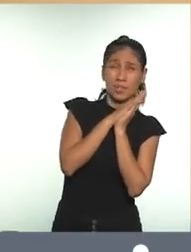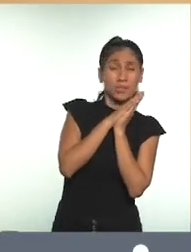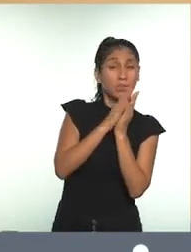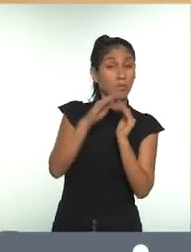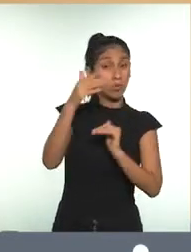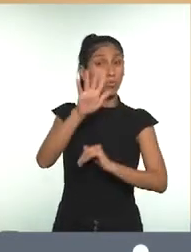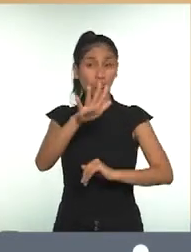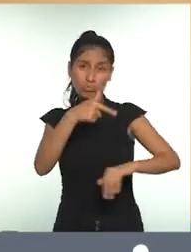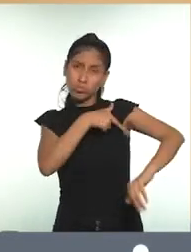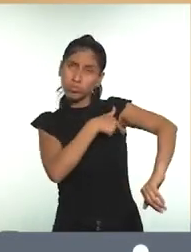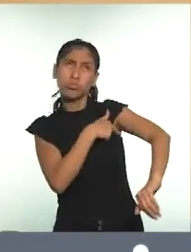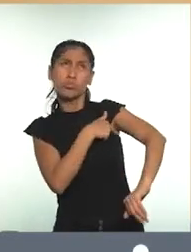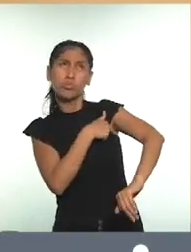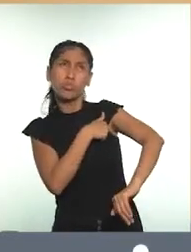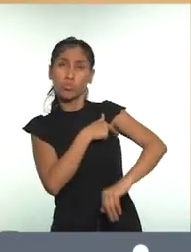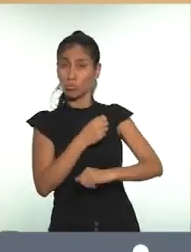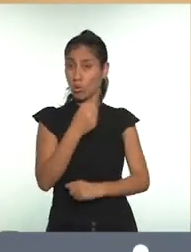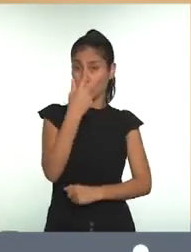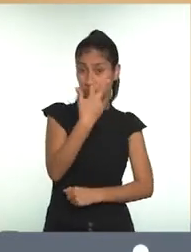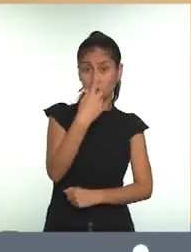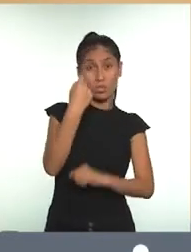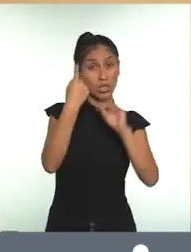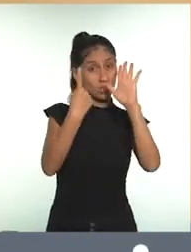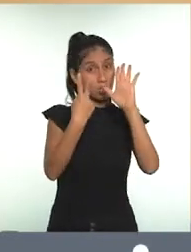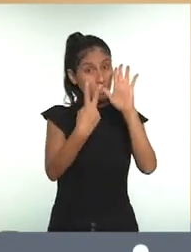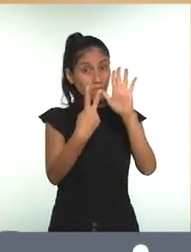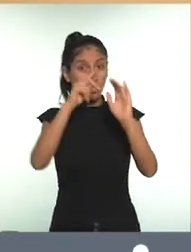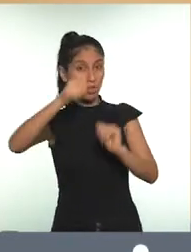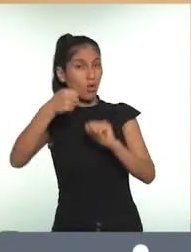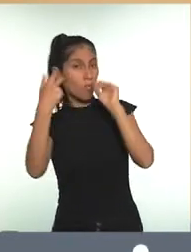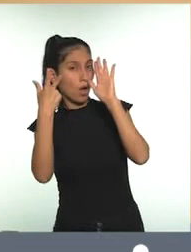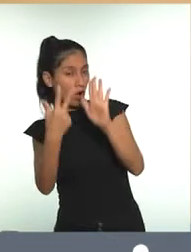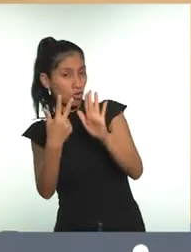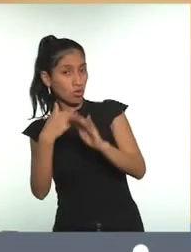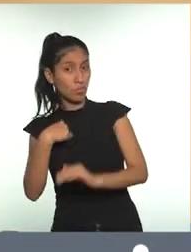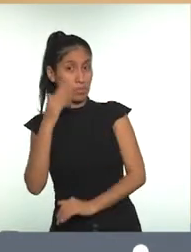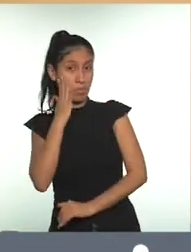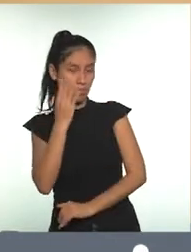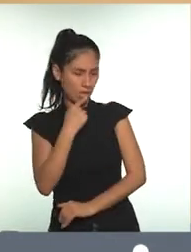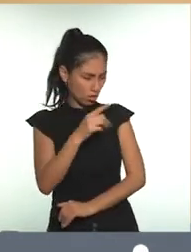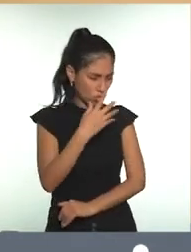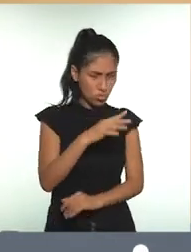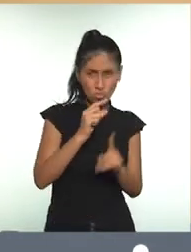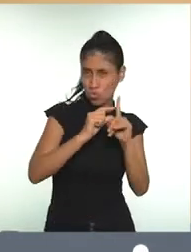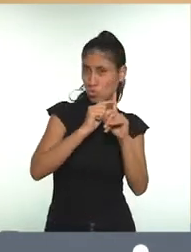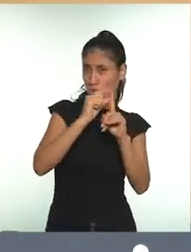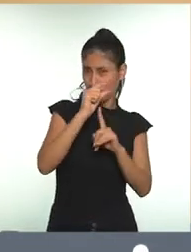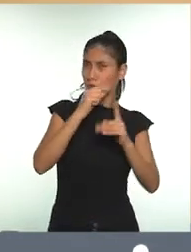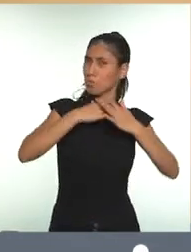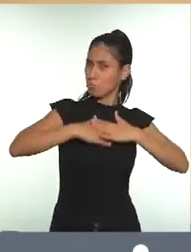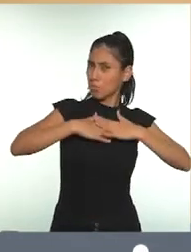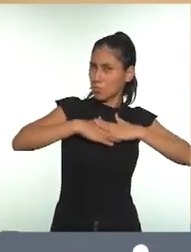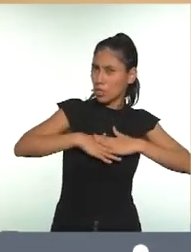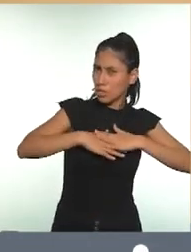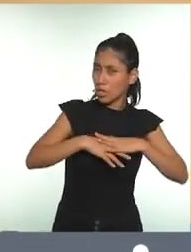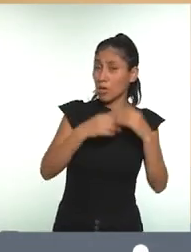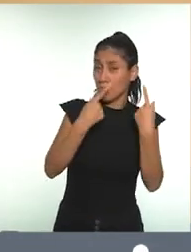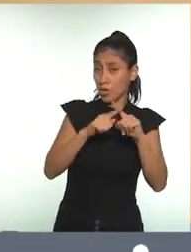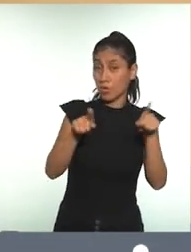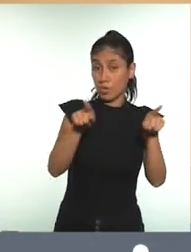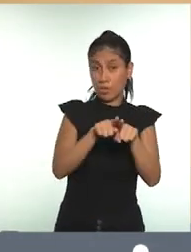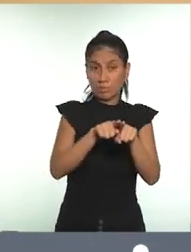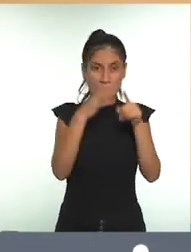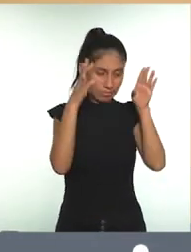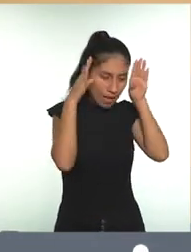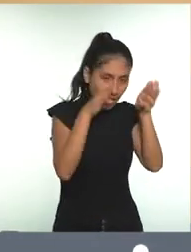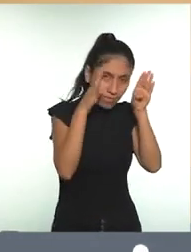cuando usaron el termómetro marcaba 37,8. Mi mamá dijo que era una fiebre moderada, y que